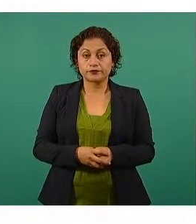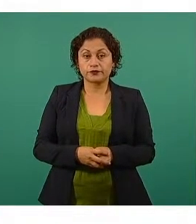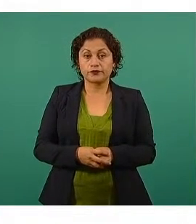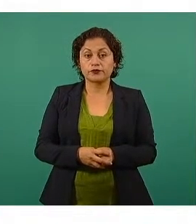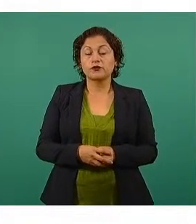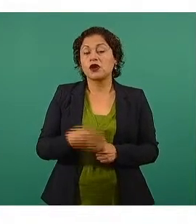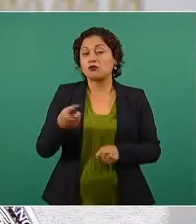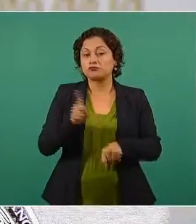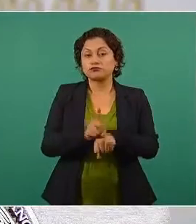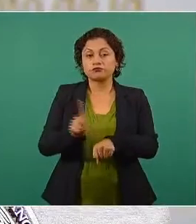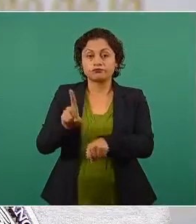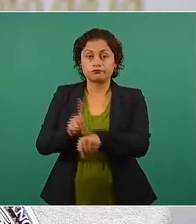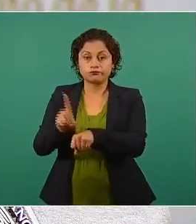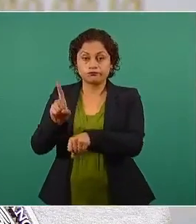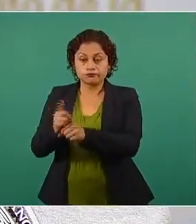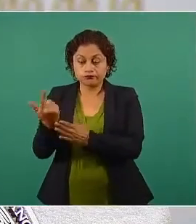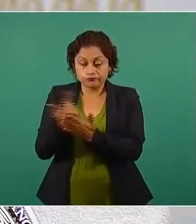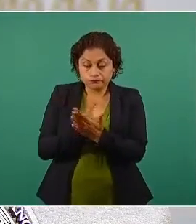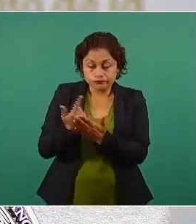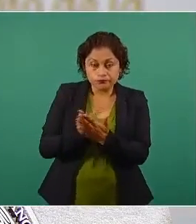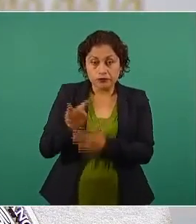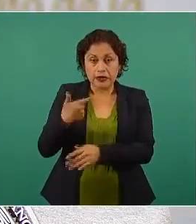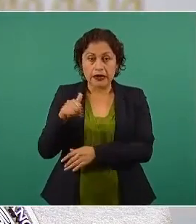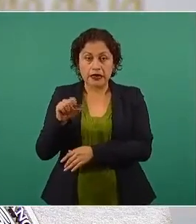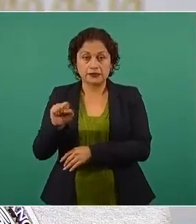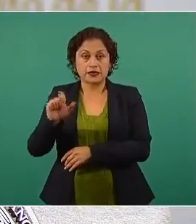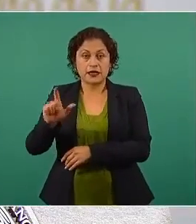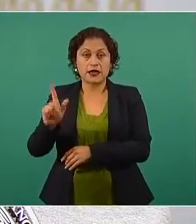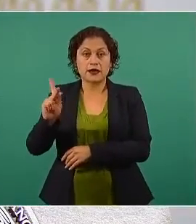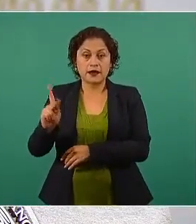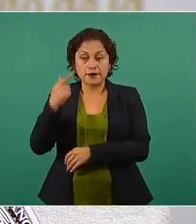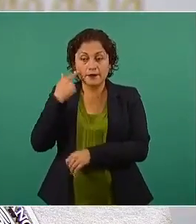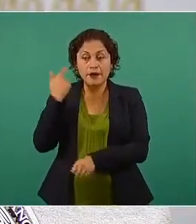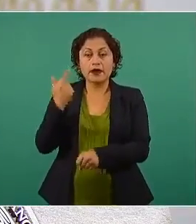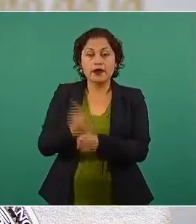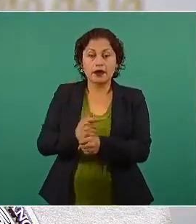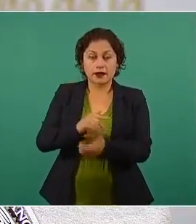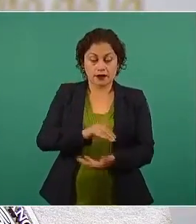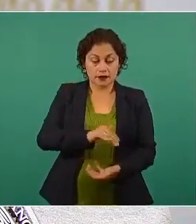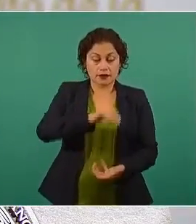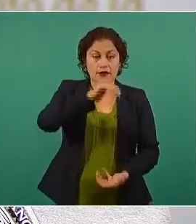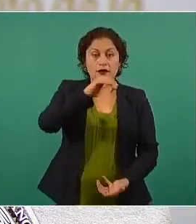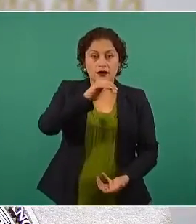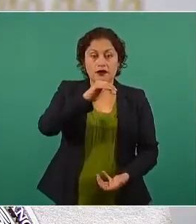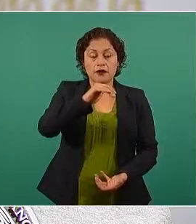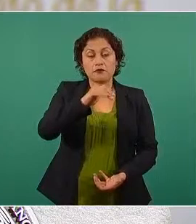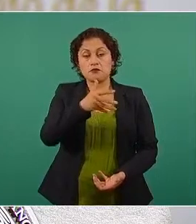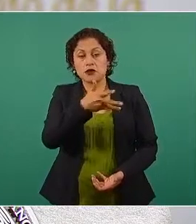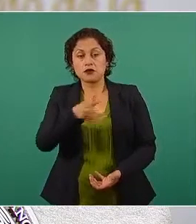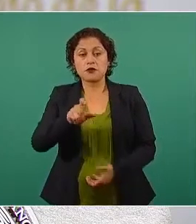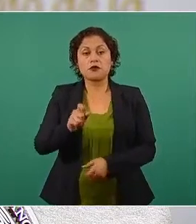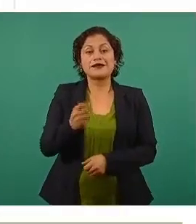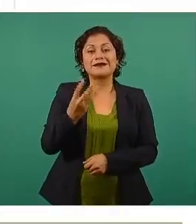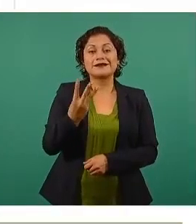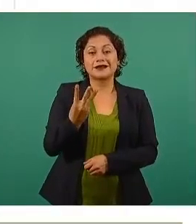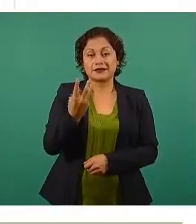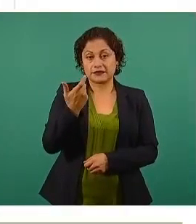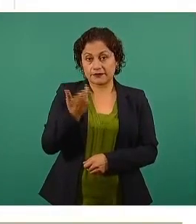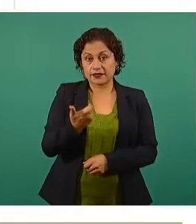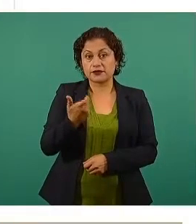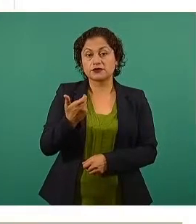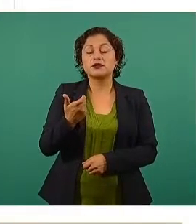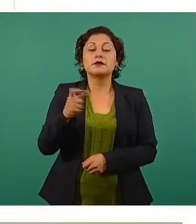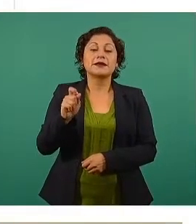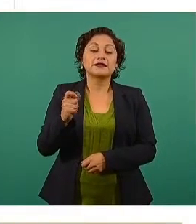promedio diarios del gas LP, al 26 de mayo, tenemos que el gas en cilindro promedió 23 pesos con 7 centavos por